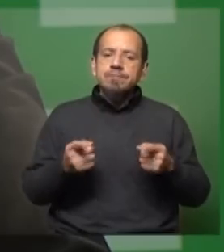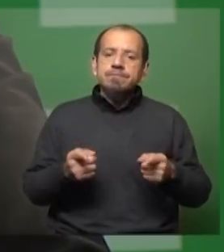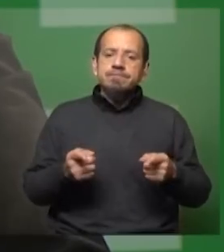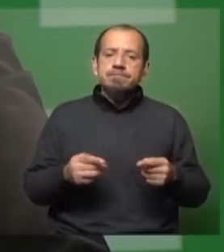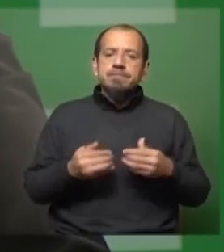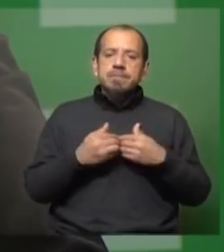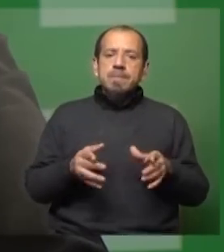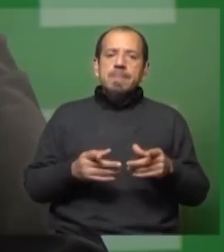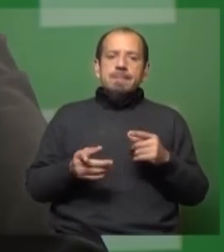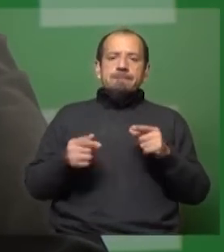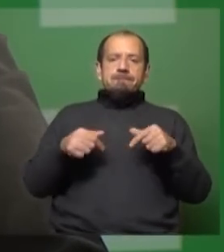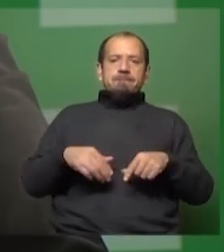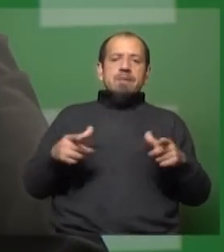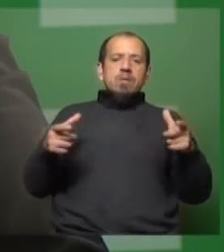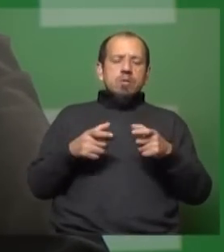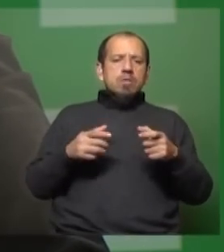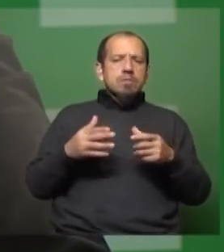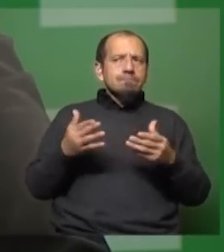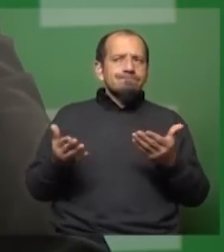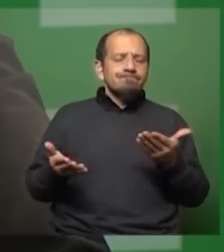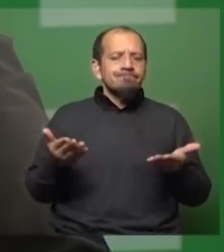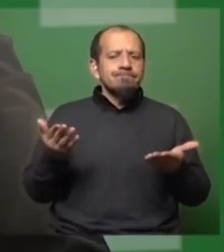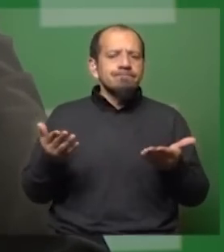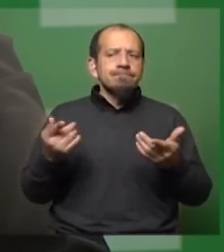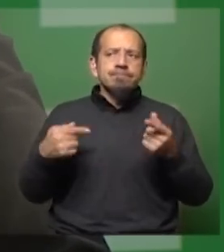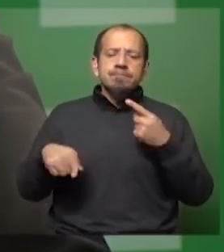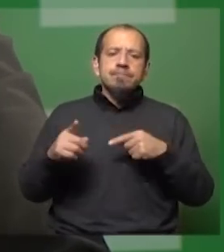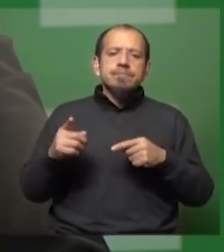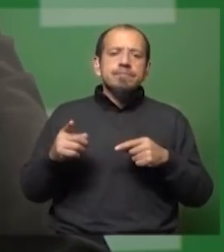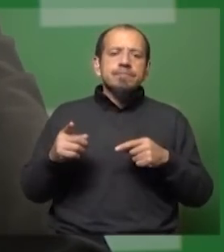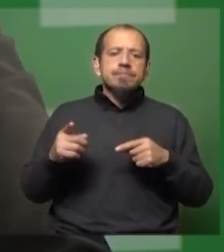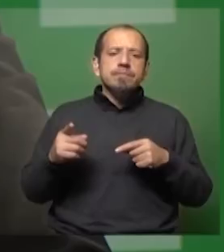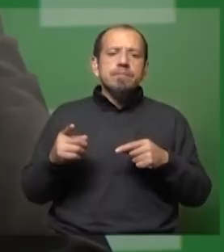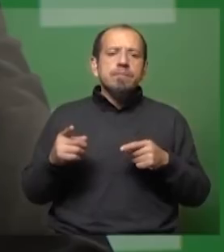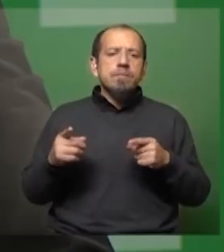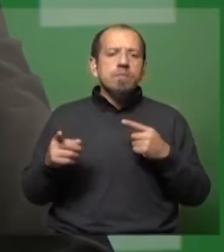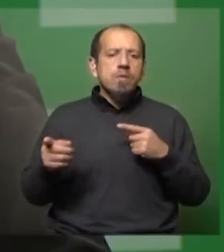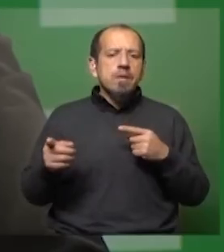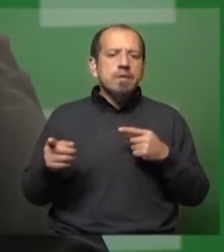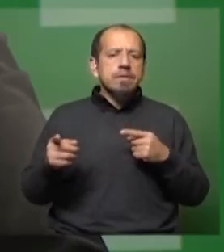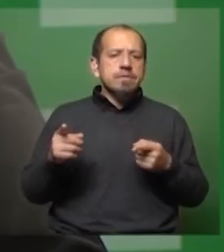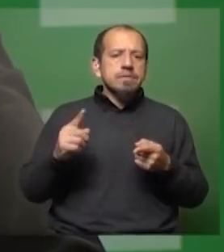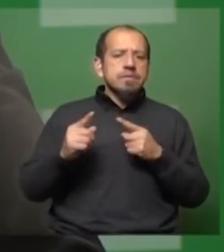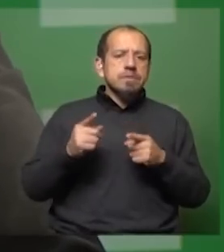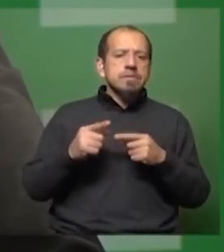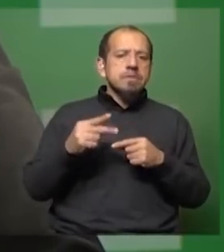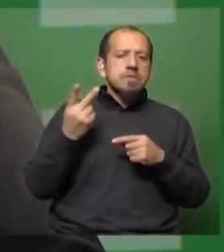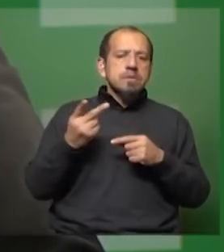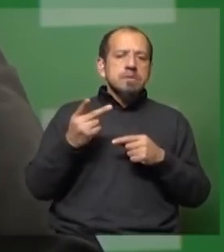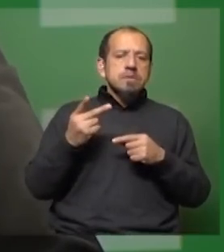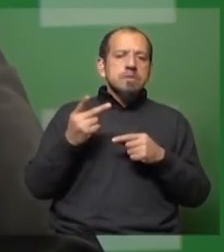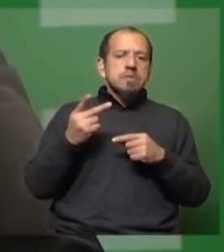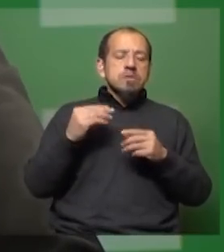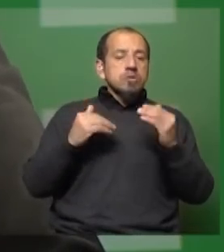empiezan los ruidos de esta Cumbre y los ruidos de esta Cumbre tienen que ver con que te estás relacionando entre dos regiones que son